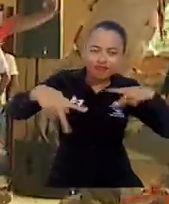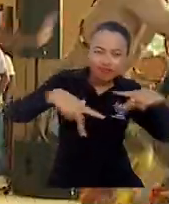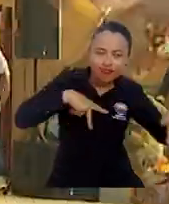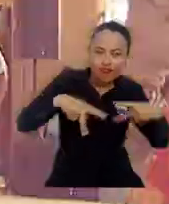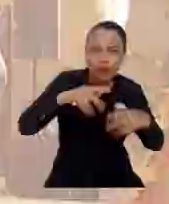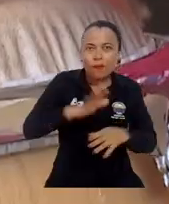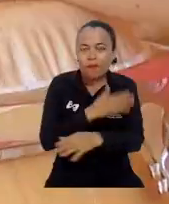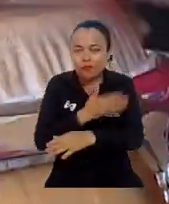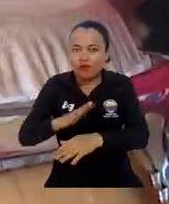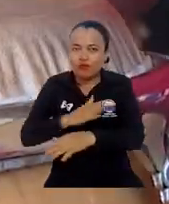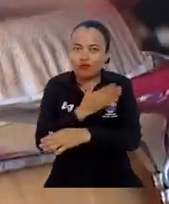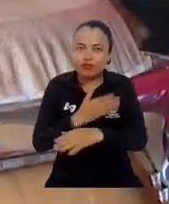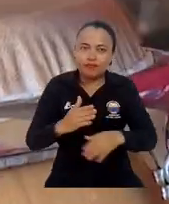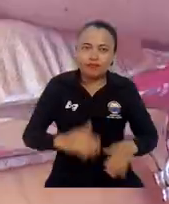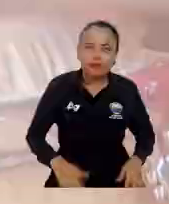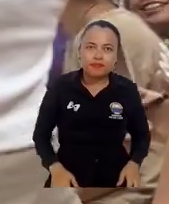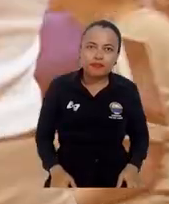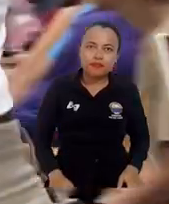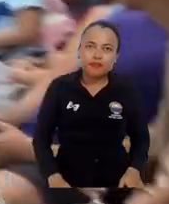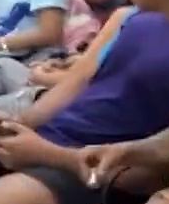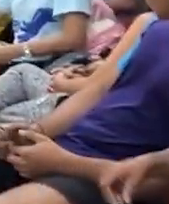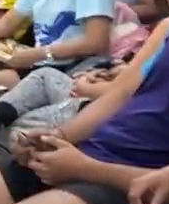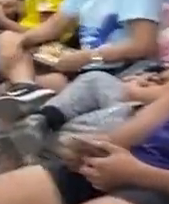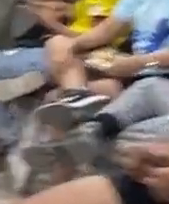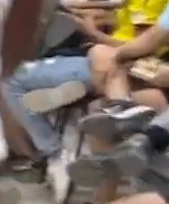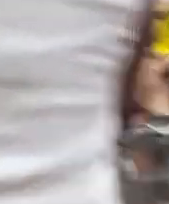el teatro y la música.